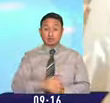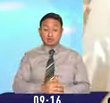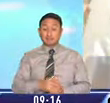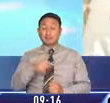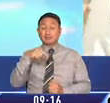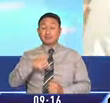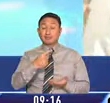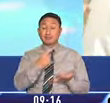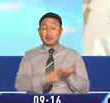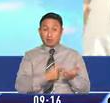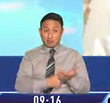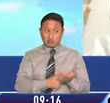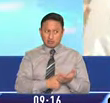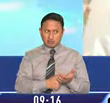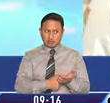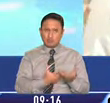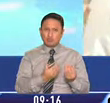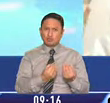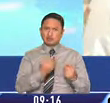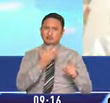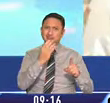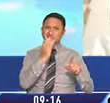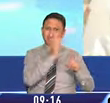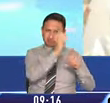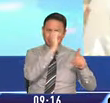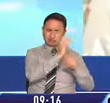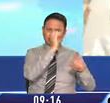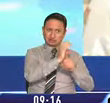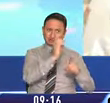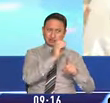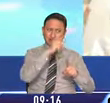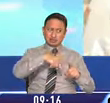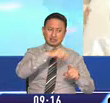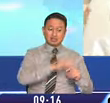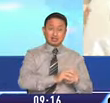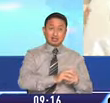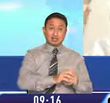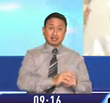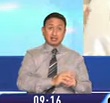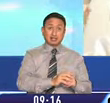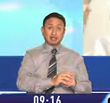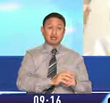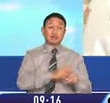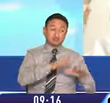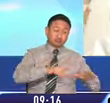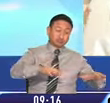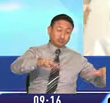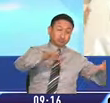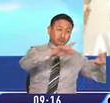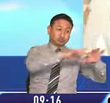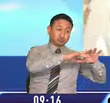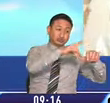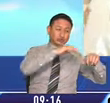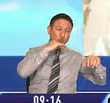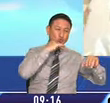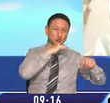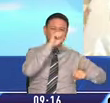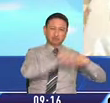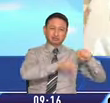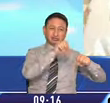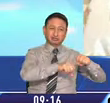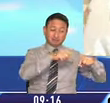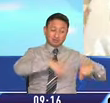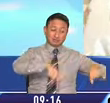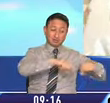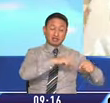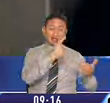ámbito camaronero, obviamente que hay una mala explotación de los manglares y de los sitios donde se